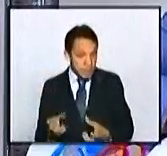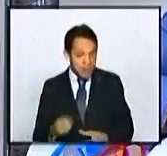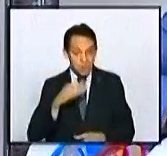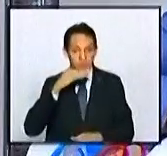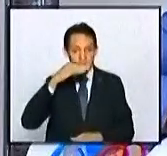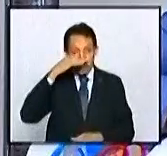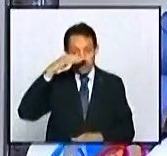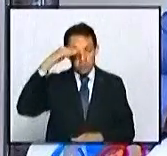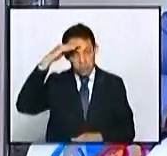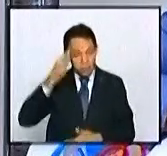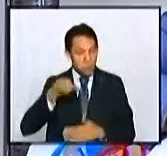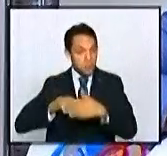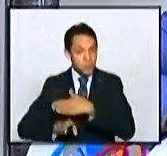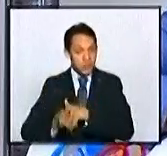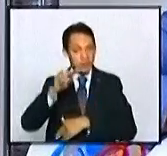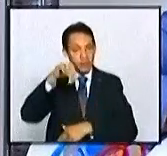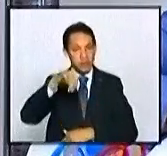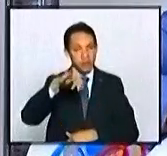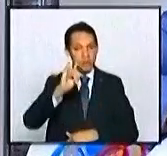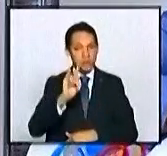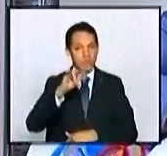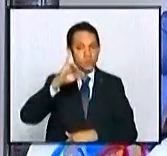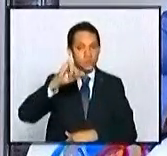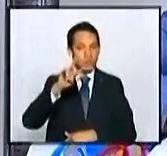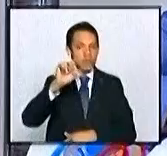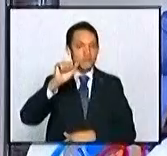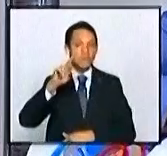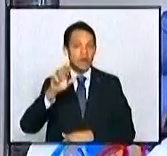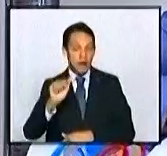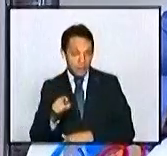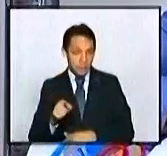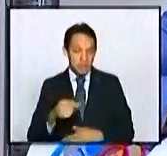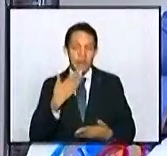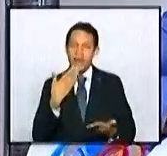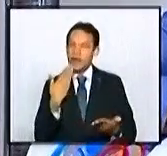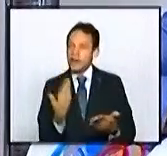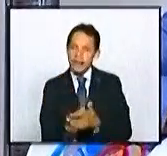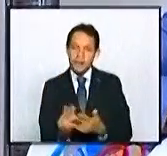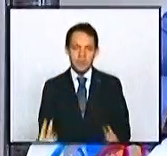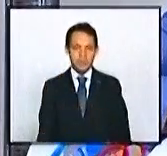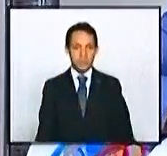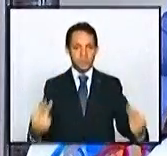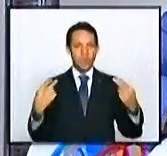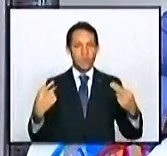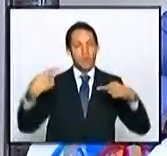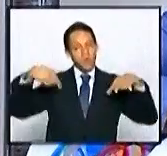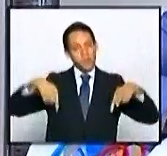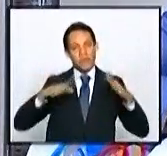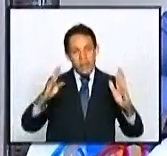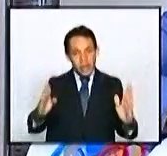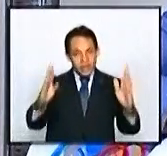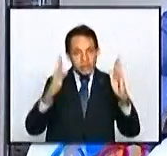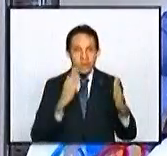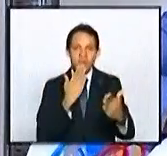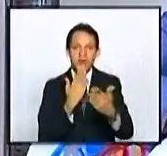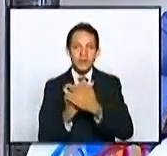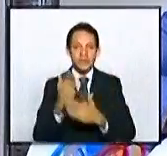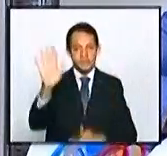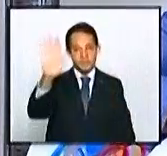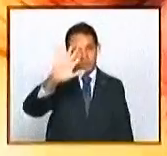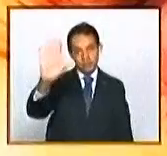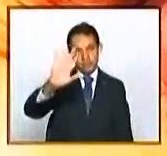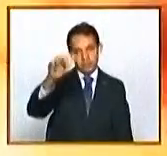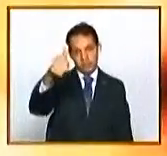Hotel Nutibara. Los esperamos este fin de semana. A todos ustedes, gracias por compartir este espacio. Feliz noche.